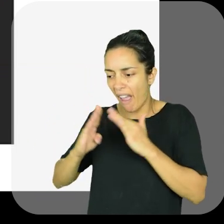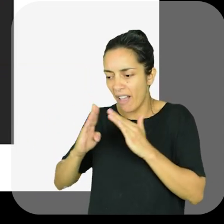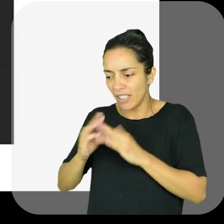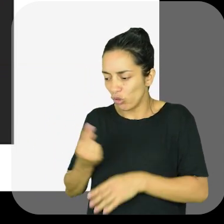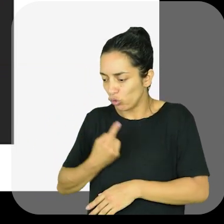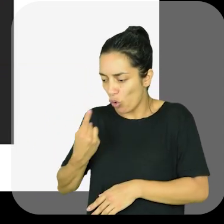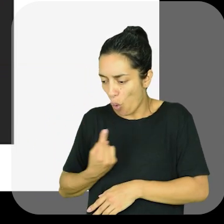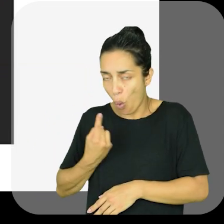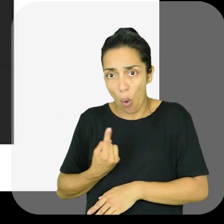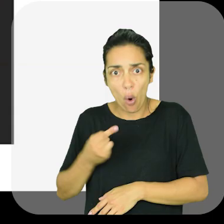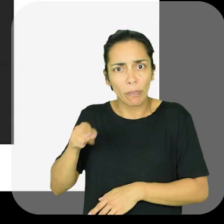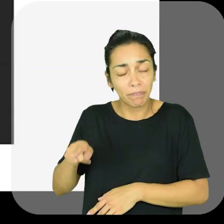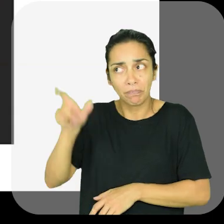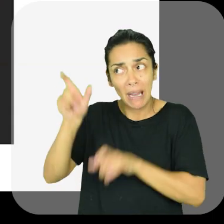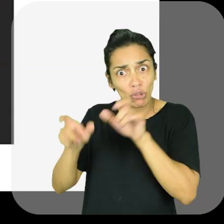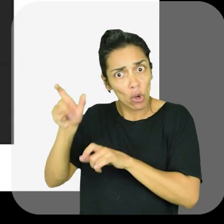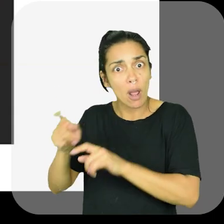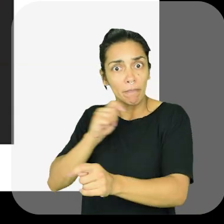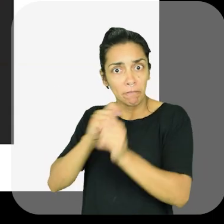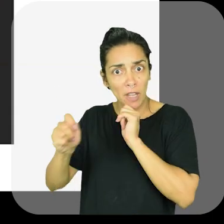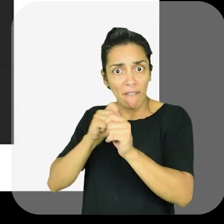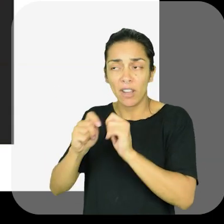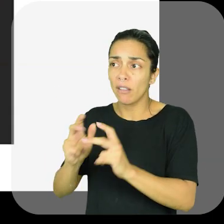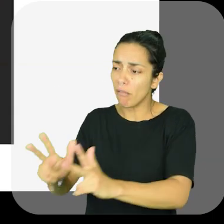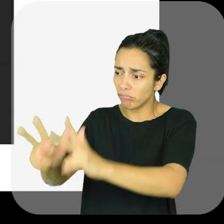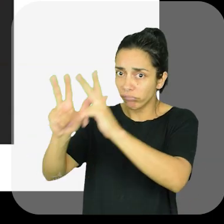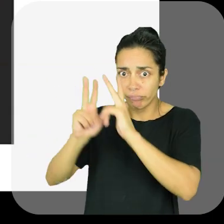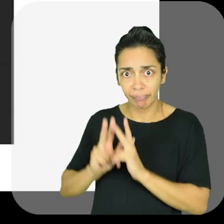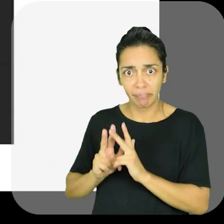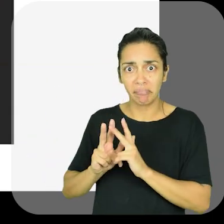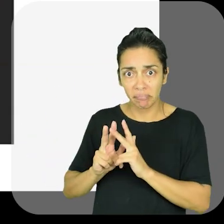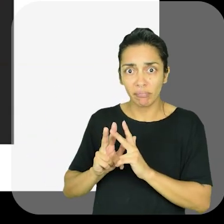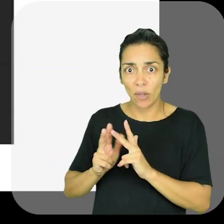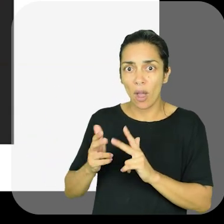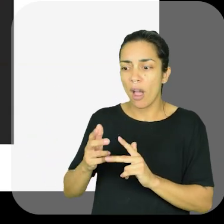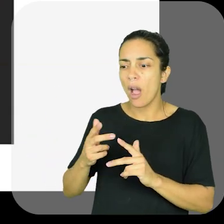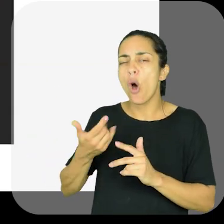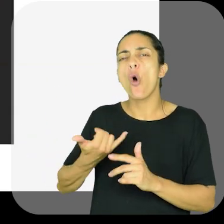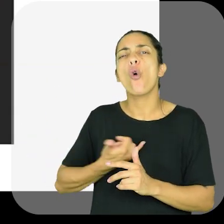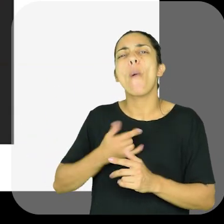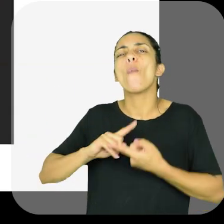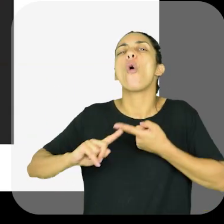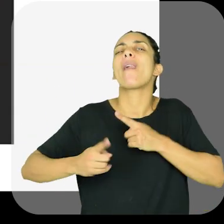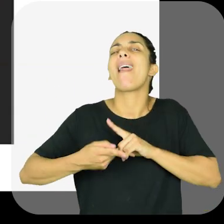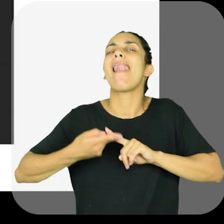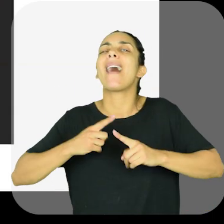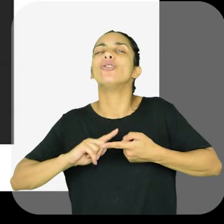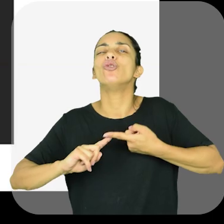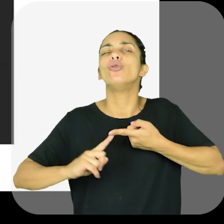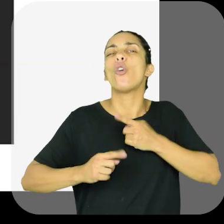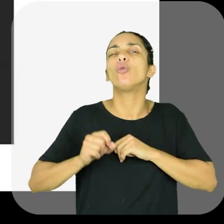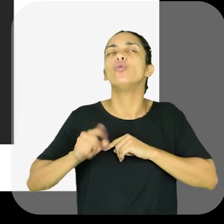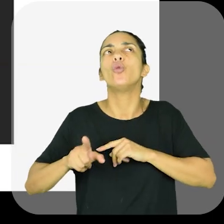empírica, y ellos en las entrevistas me manifestaron cuál es su interacción con la música,